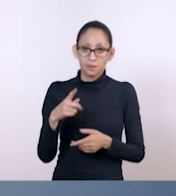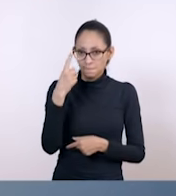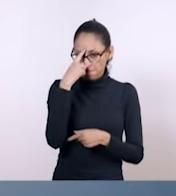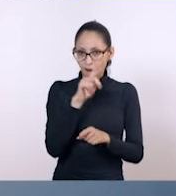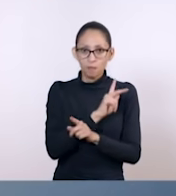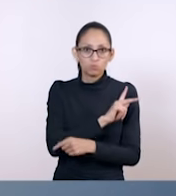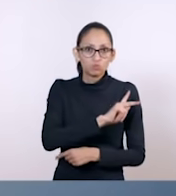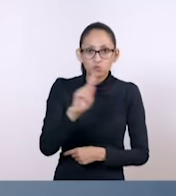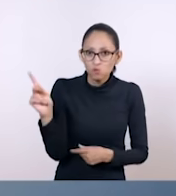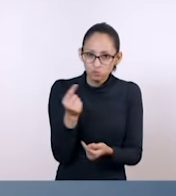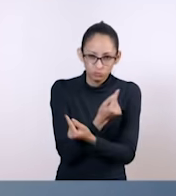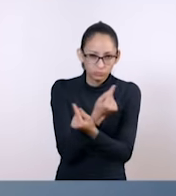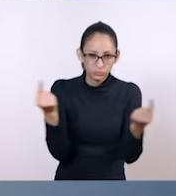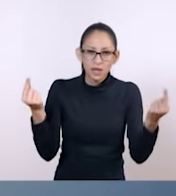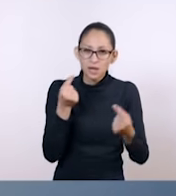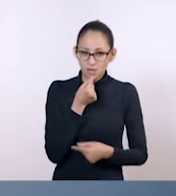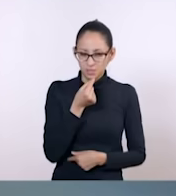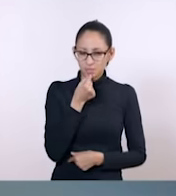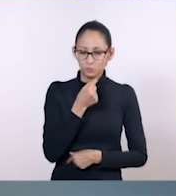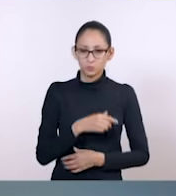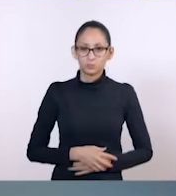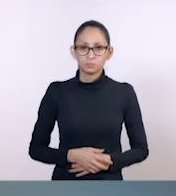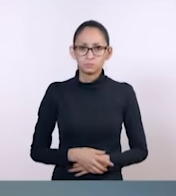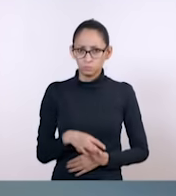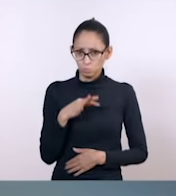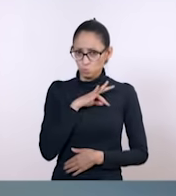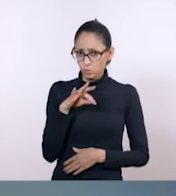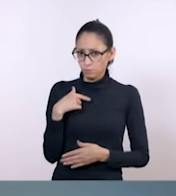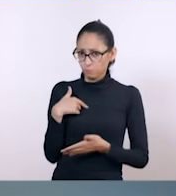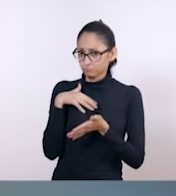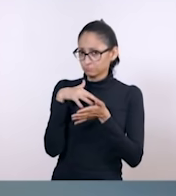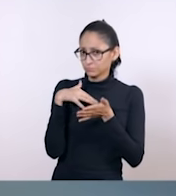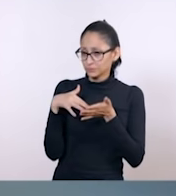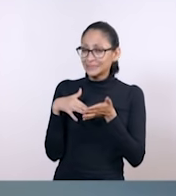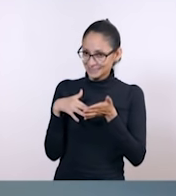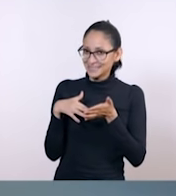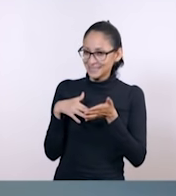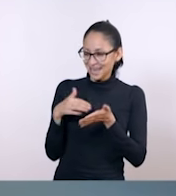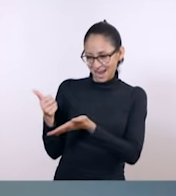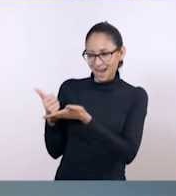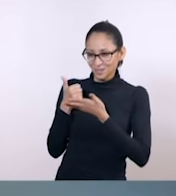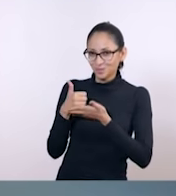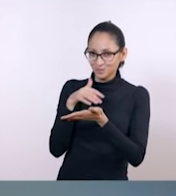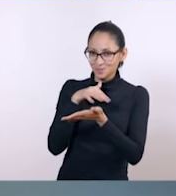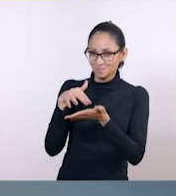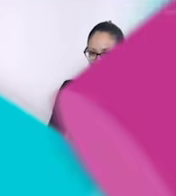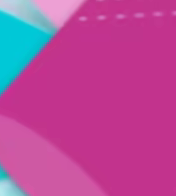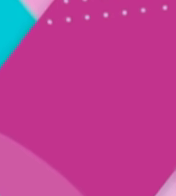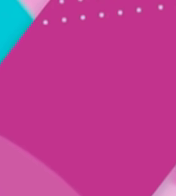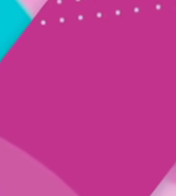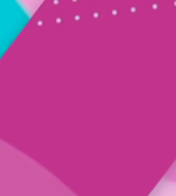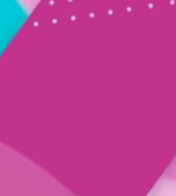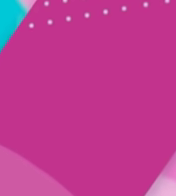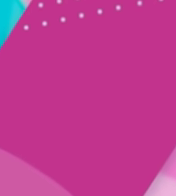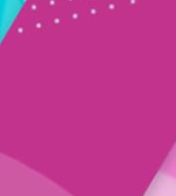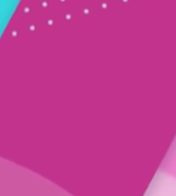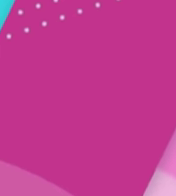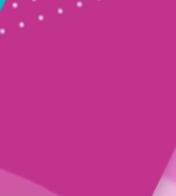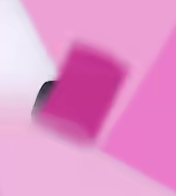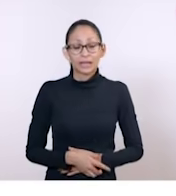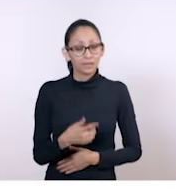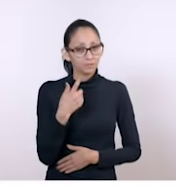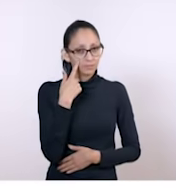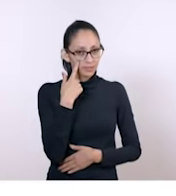de todas las niñas y de todos los niños. ¿Las puedo leer? Exacto, sí. Me ayudarías muchísimo a leerlos. ¿En qué